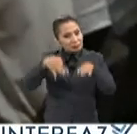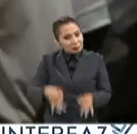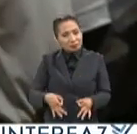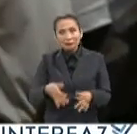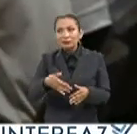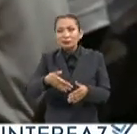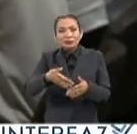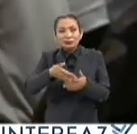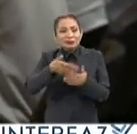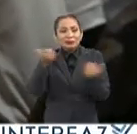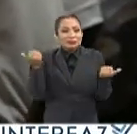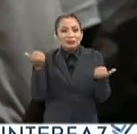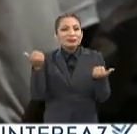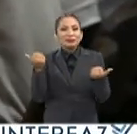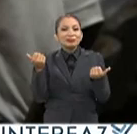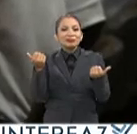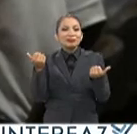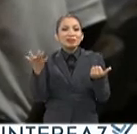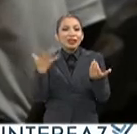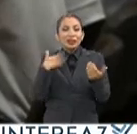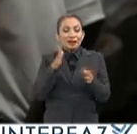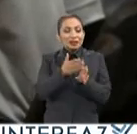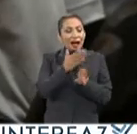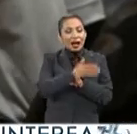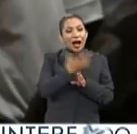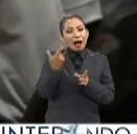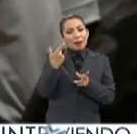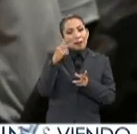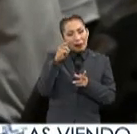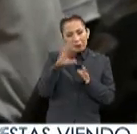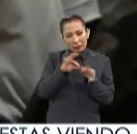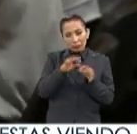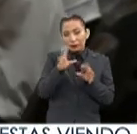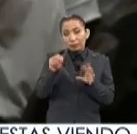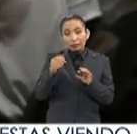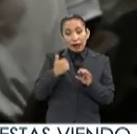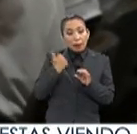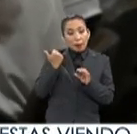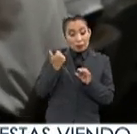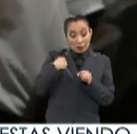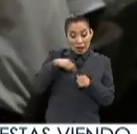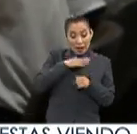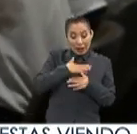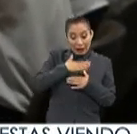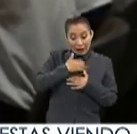sé, de sacarle mucho provecho, ¿sí me explico? Y no provecho para ti, sino